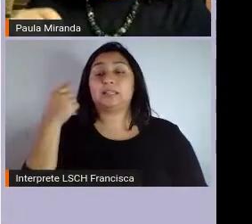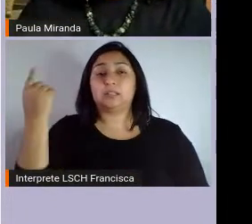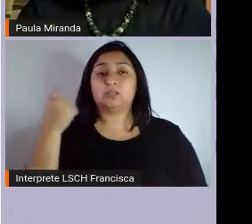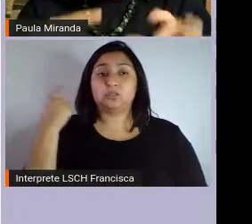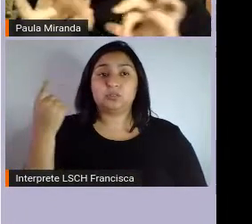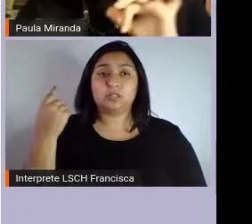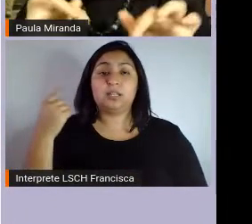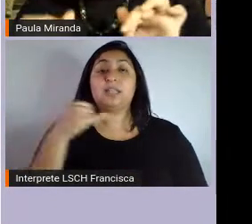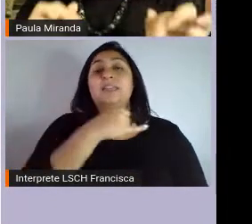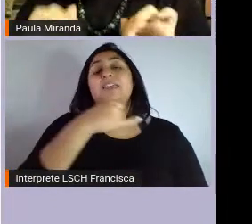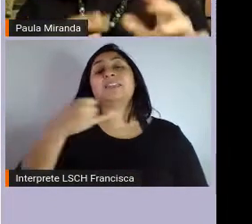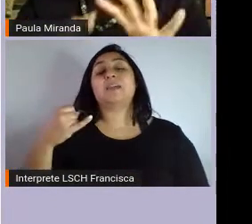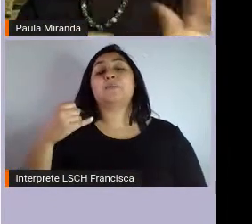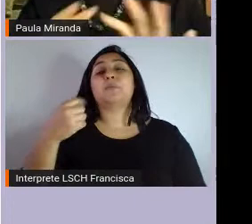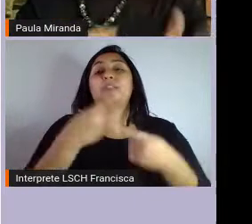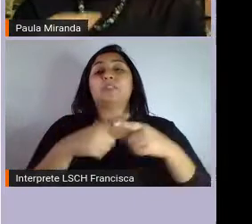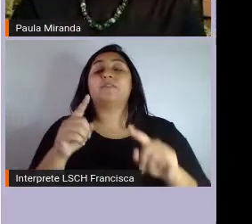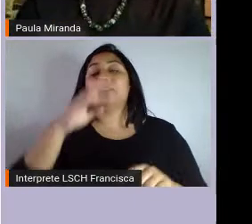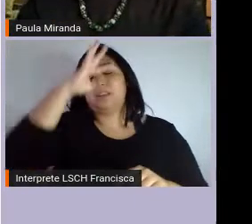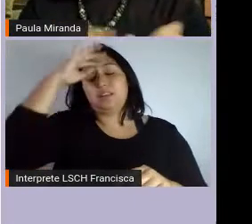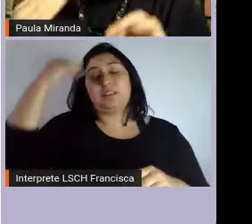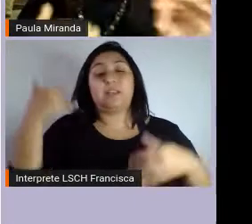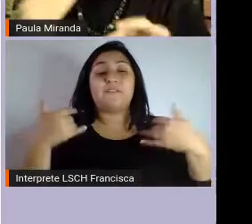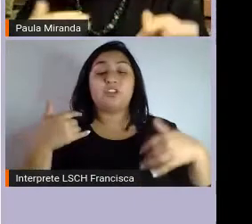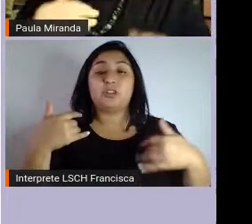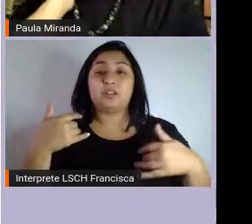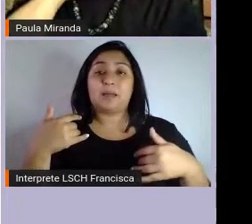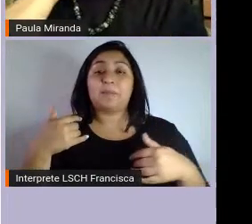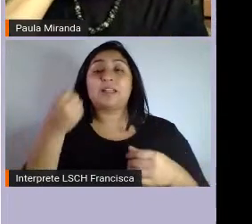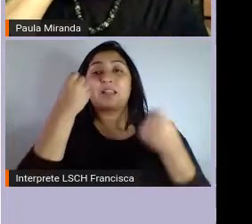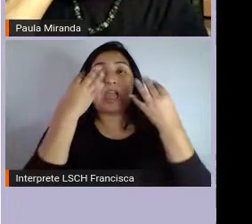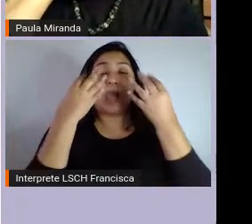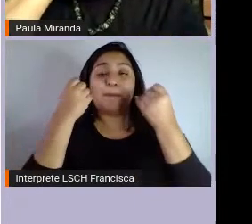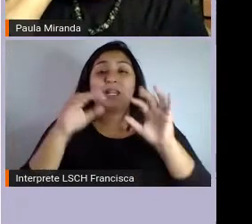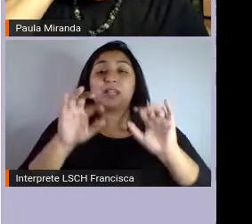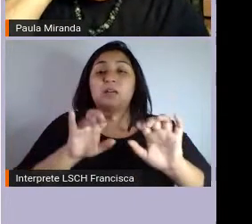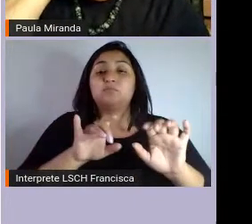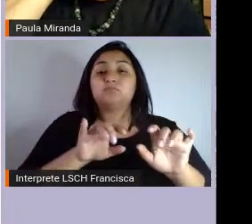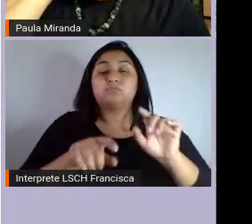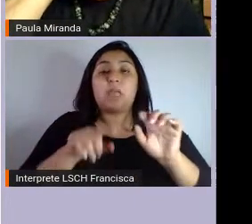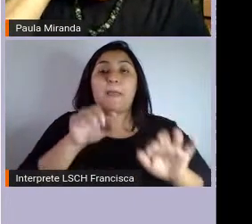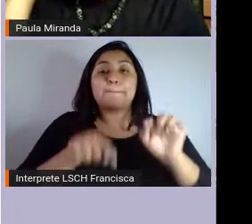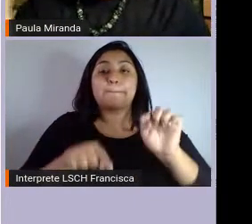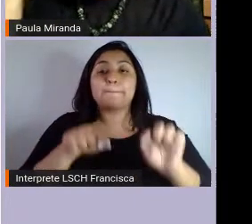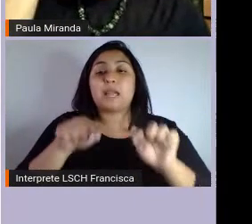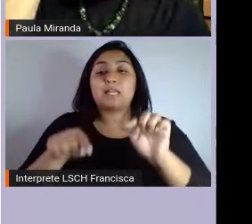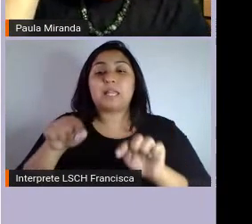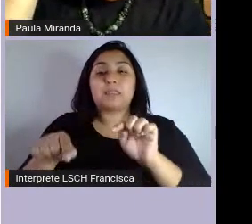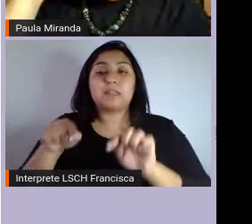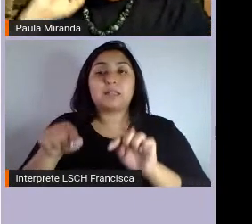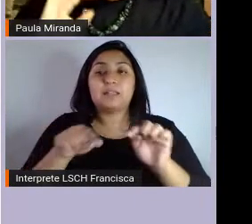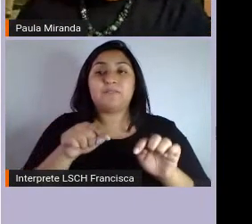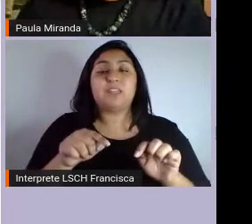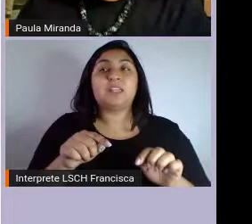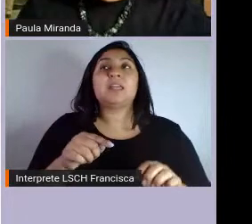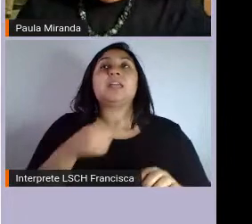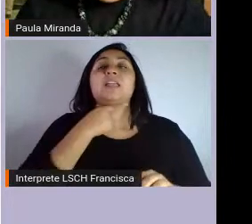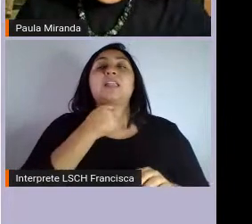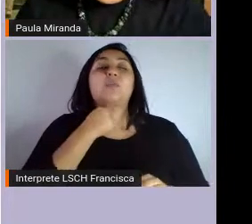la Violeta Parra que aprende la máquina de escribir y se entusiasma mucho y le gusta el ruido, incluso de la máquina de escribir, dice cierto,